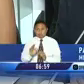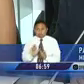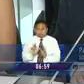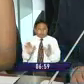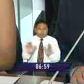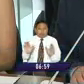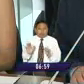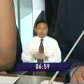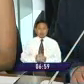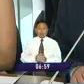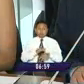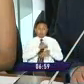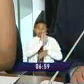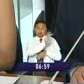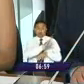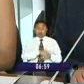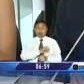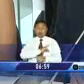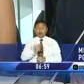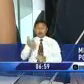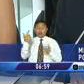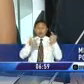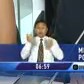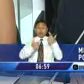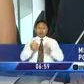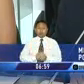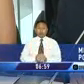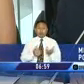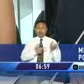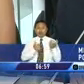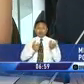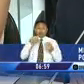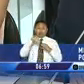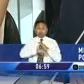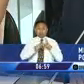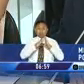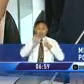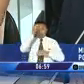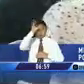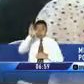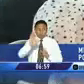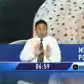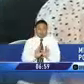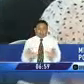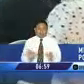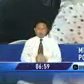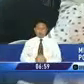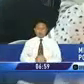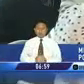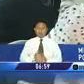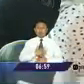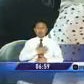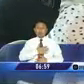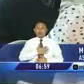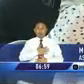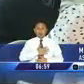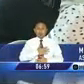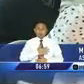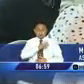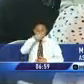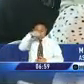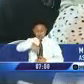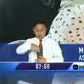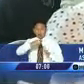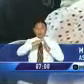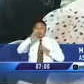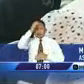Asamblea de los Pueblos, ni ha disparado ningún dispositivo fumígeno al interior de la Casa de la Cultura. Yo estuve, señor ministro, presente en la